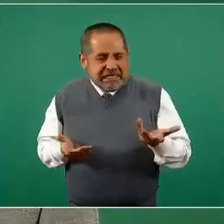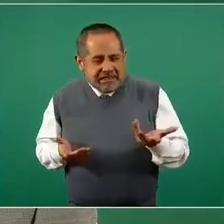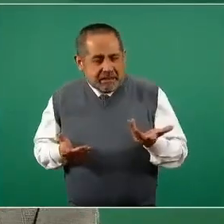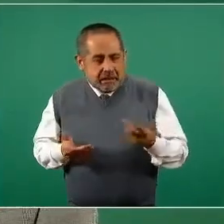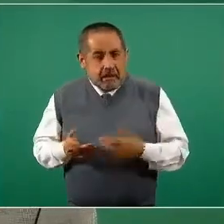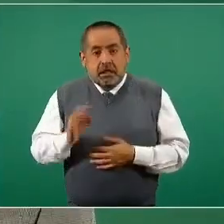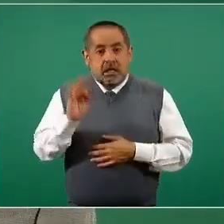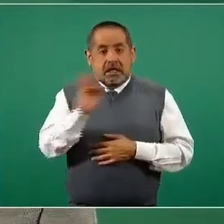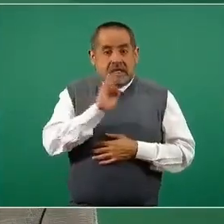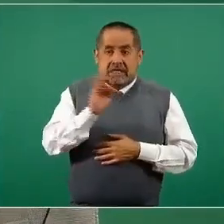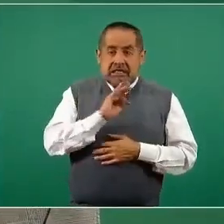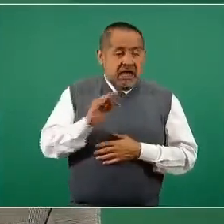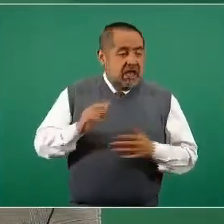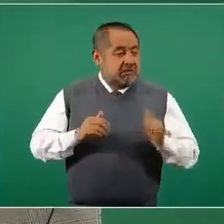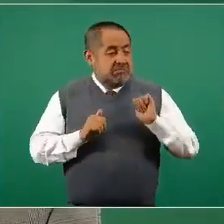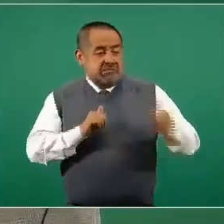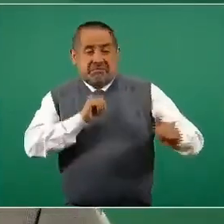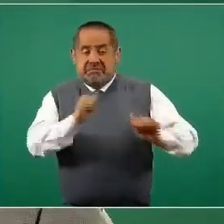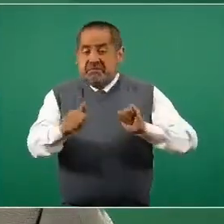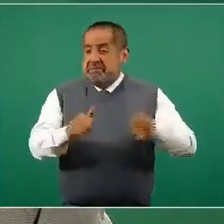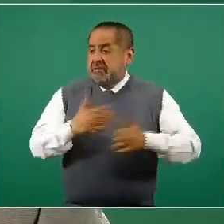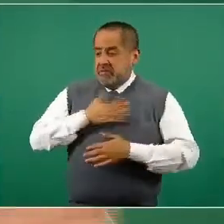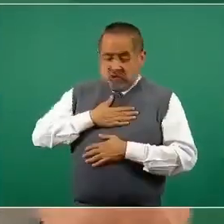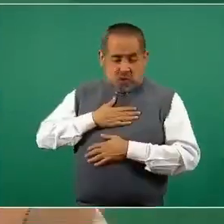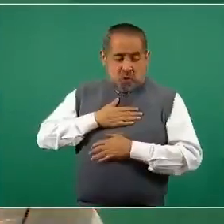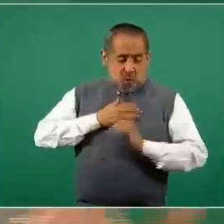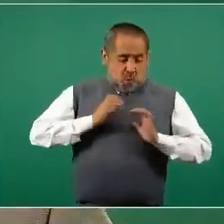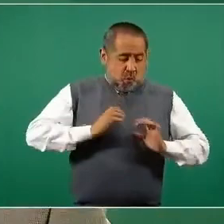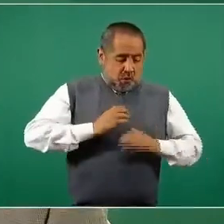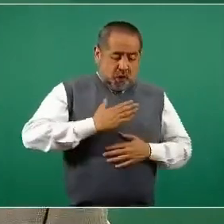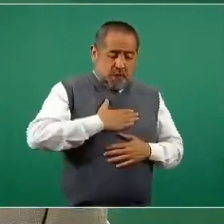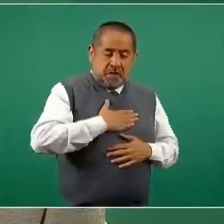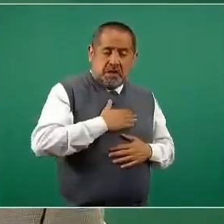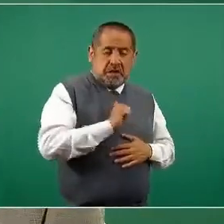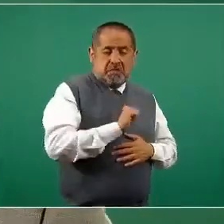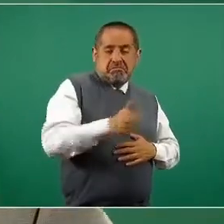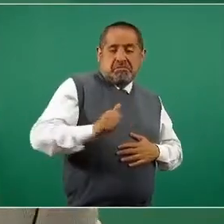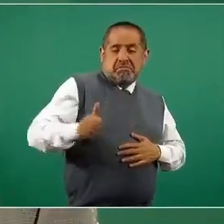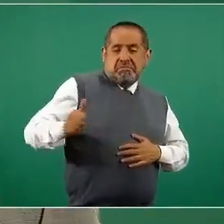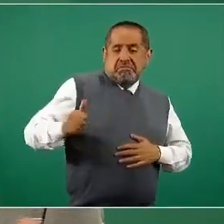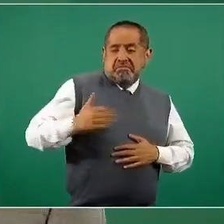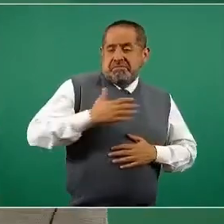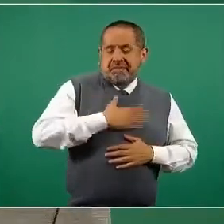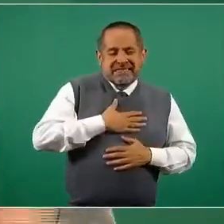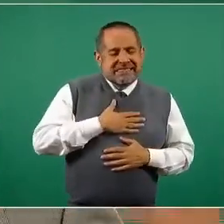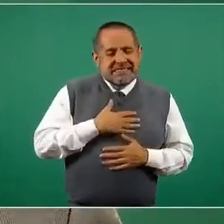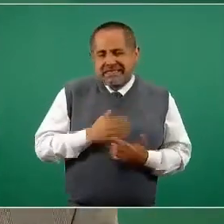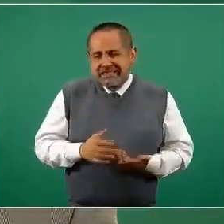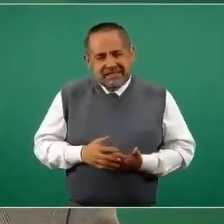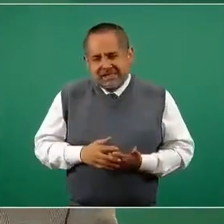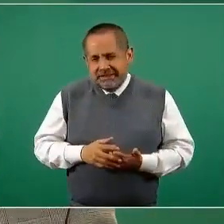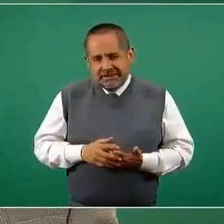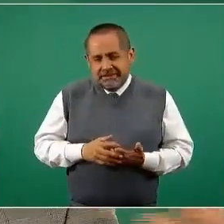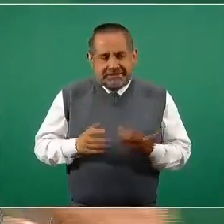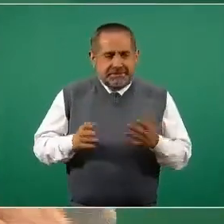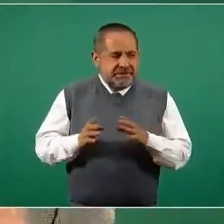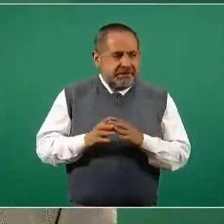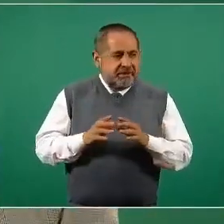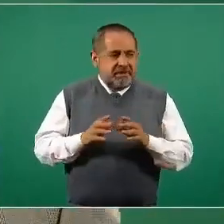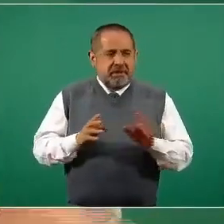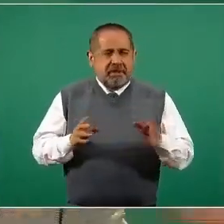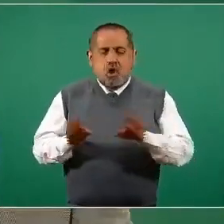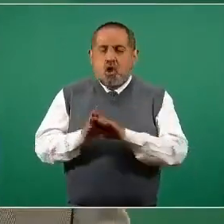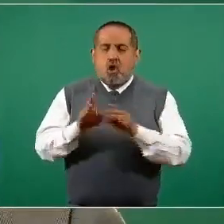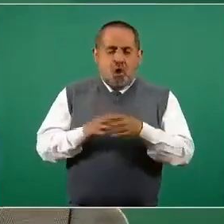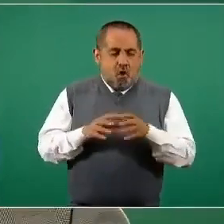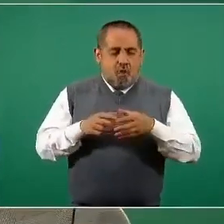interesa protegerse a sí mismo y todos los demás no, esto lo podemos ver: un individuo versus los demás,